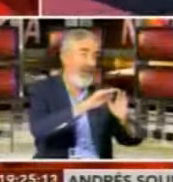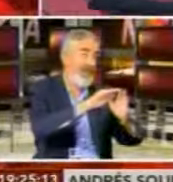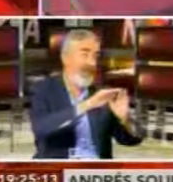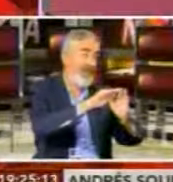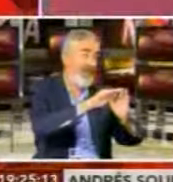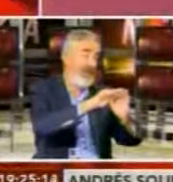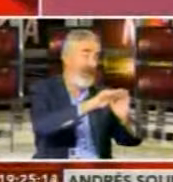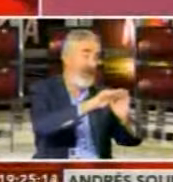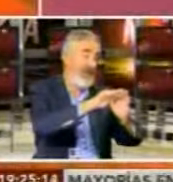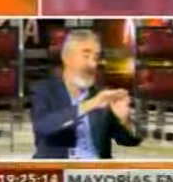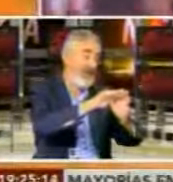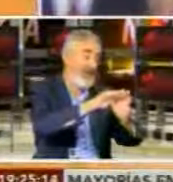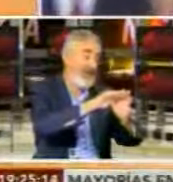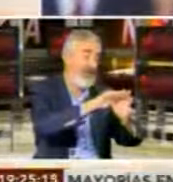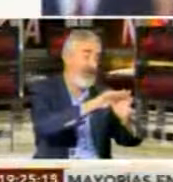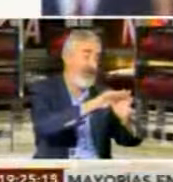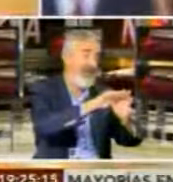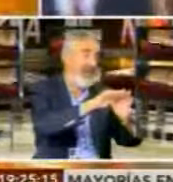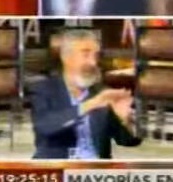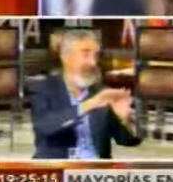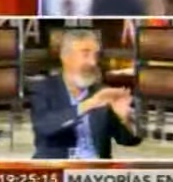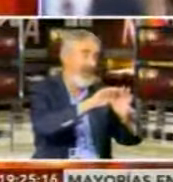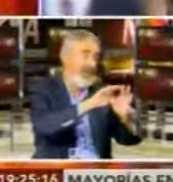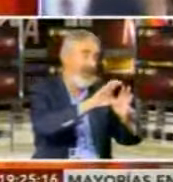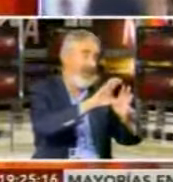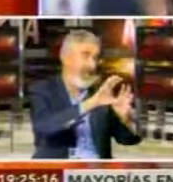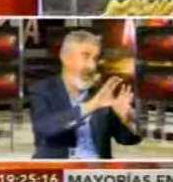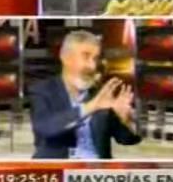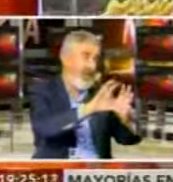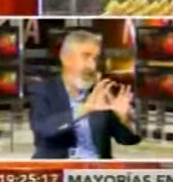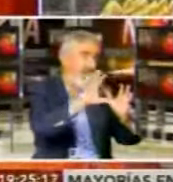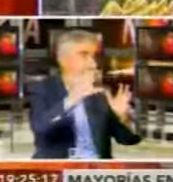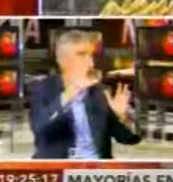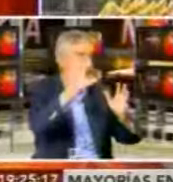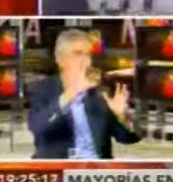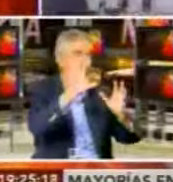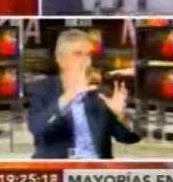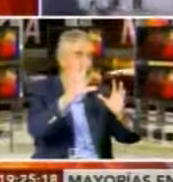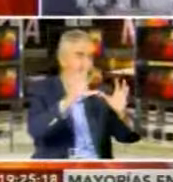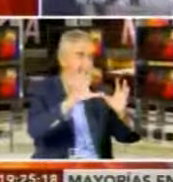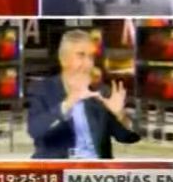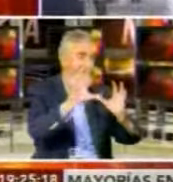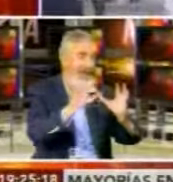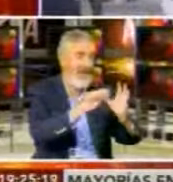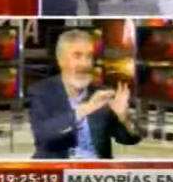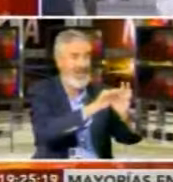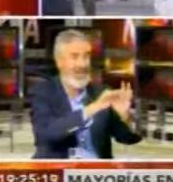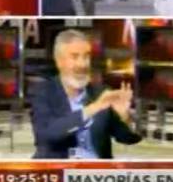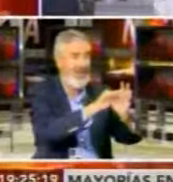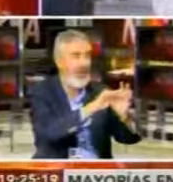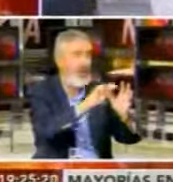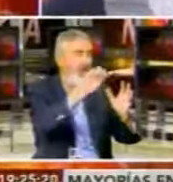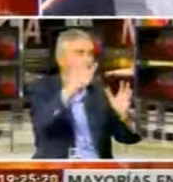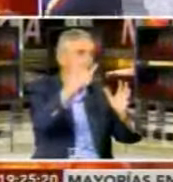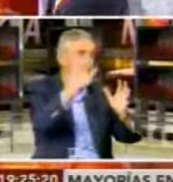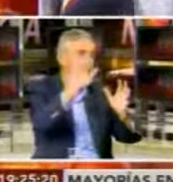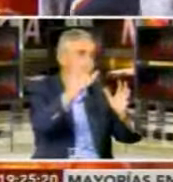El gobierno del presidente Piñera se manejó en ese sentido bastante acertadamente, en el sentido que